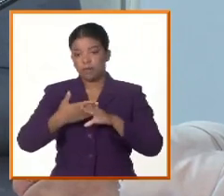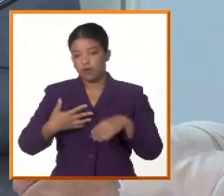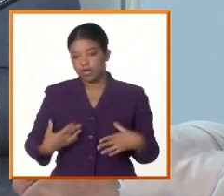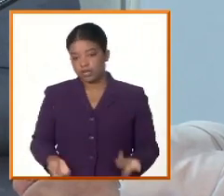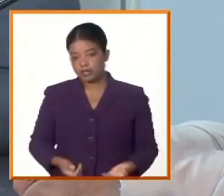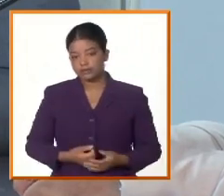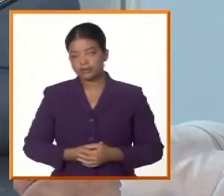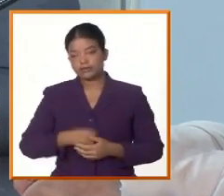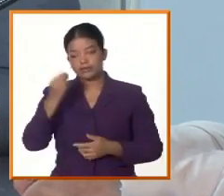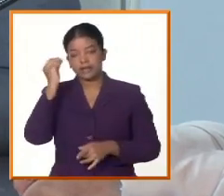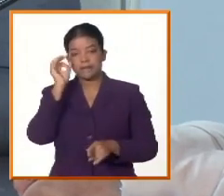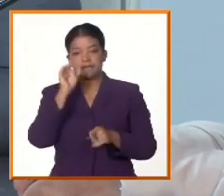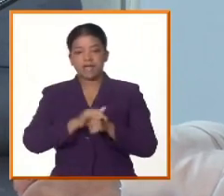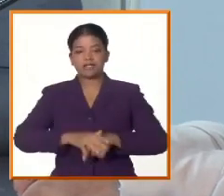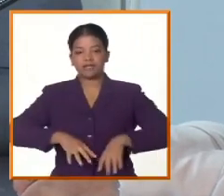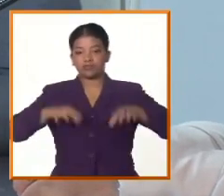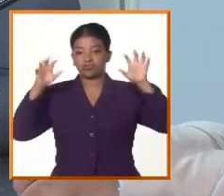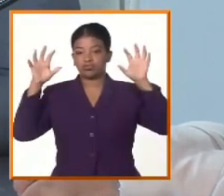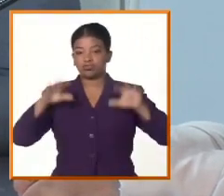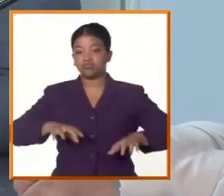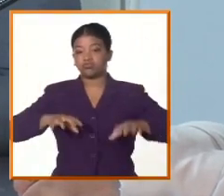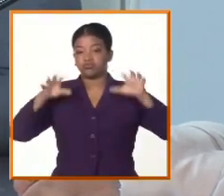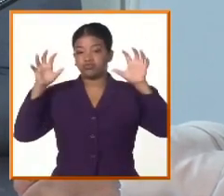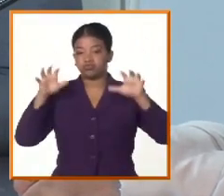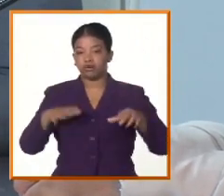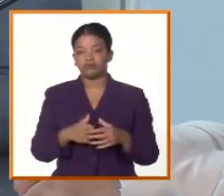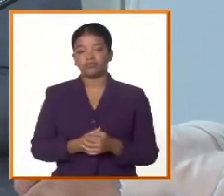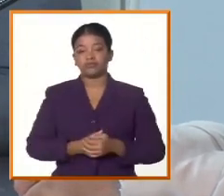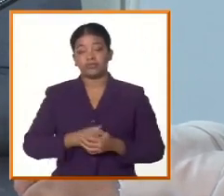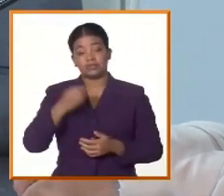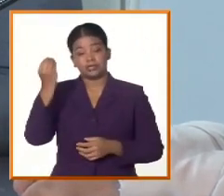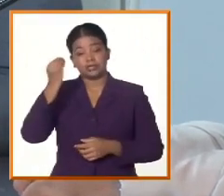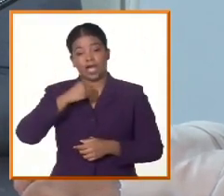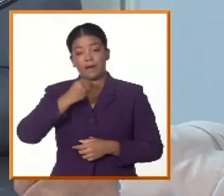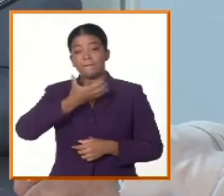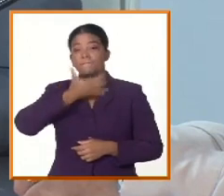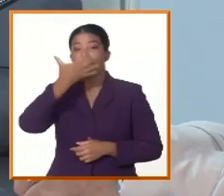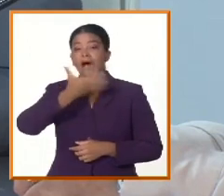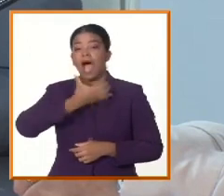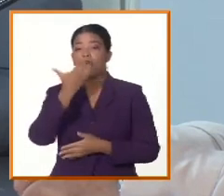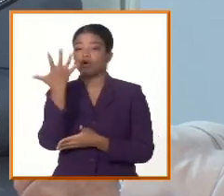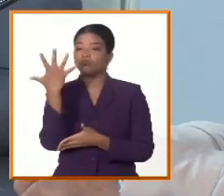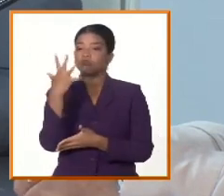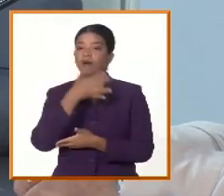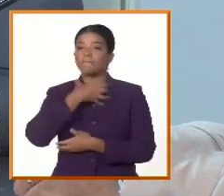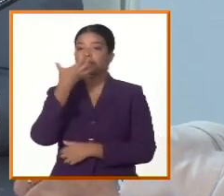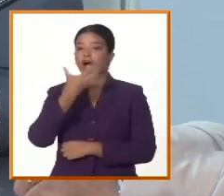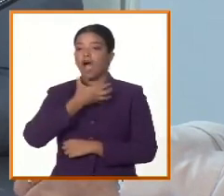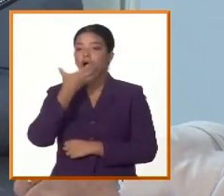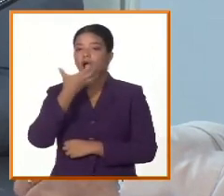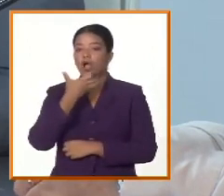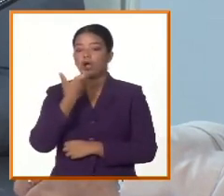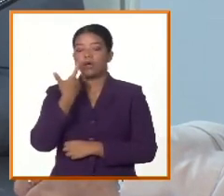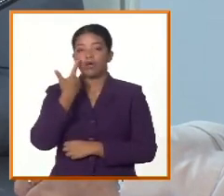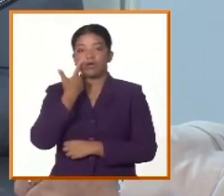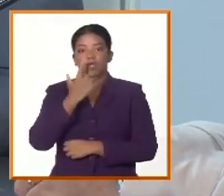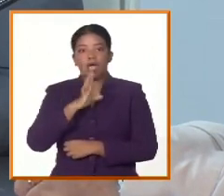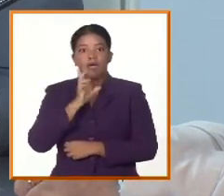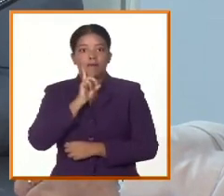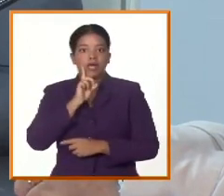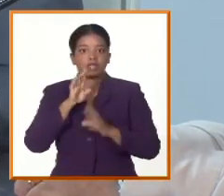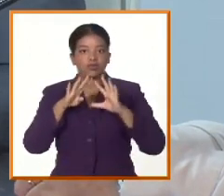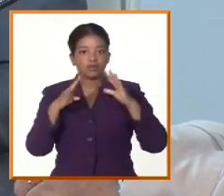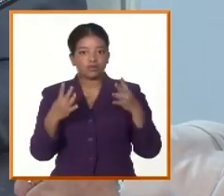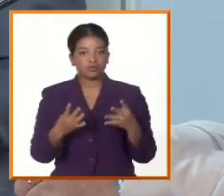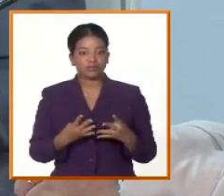se ha precipitado en Cuba la maduración del mango algo cotidiano para los cubanos pero la industria tiene una capacidad a pesar de su inclemencia